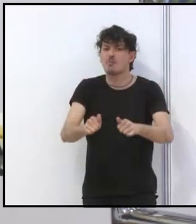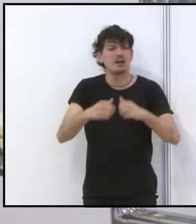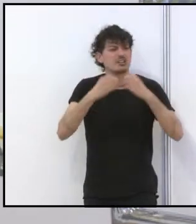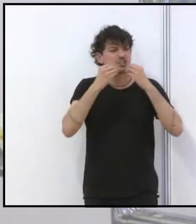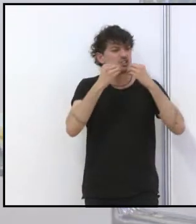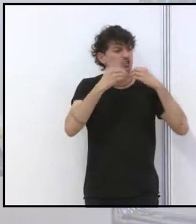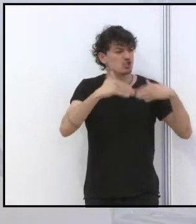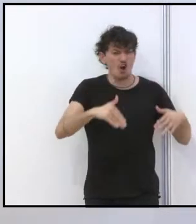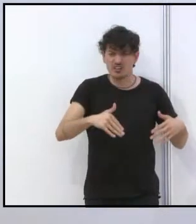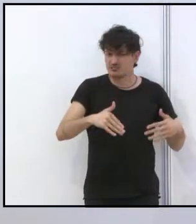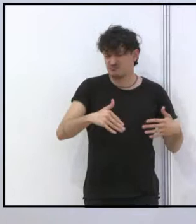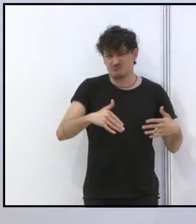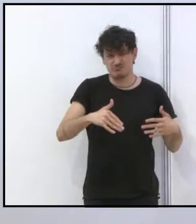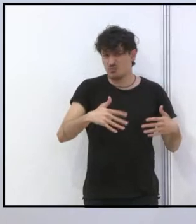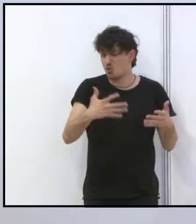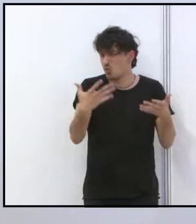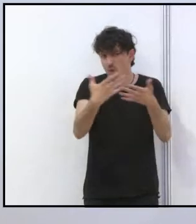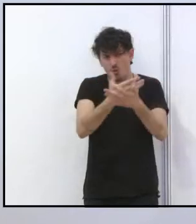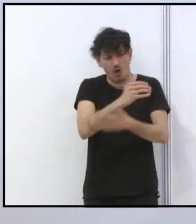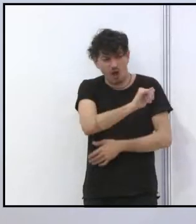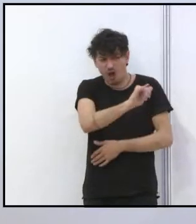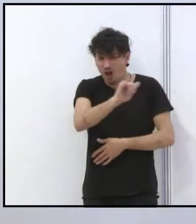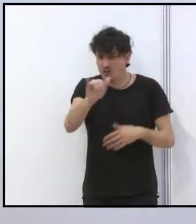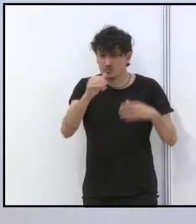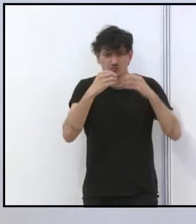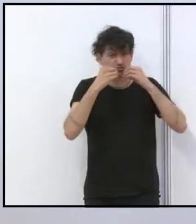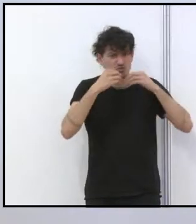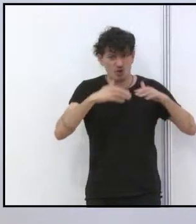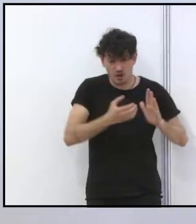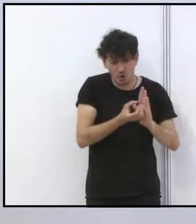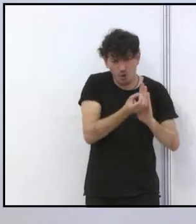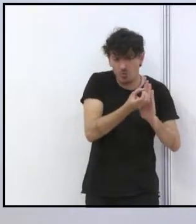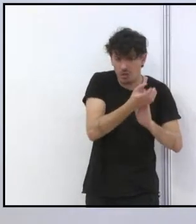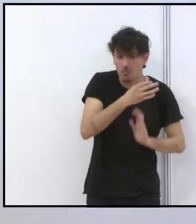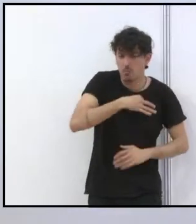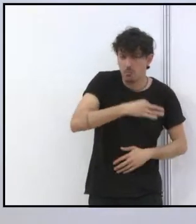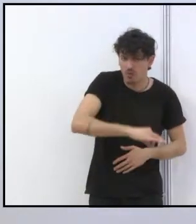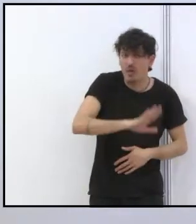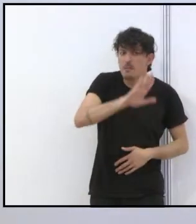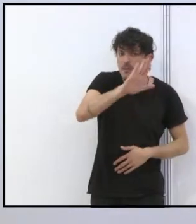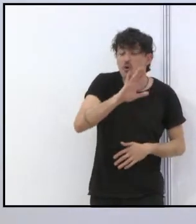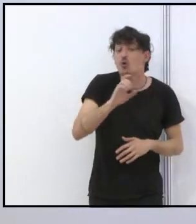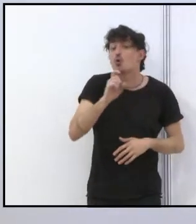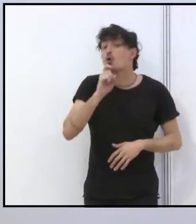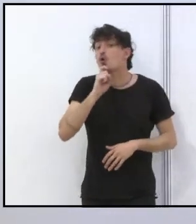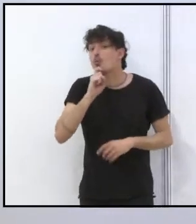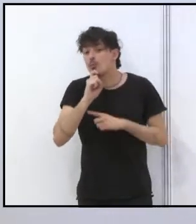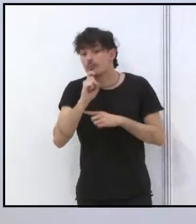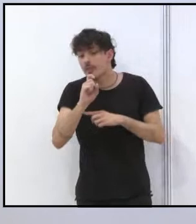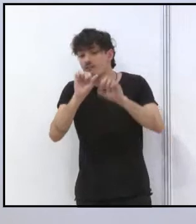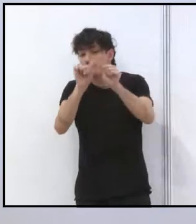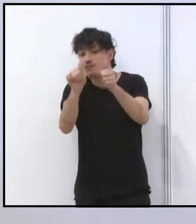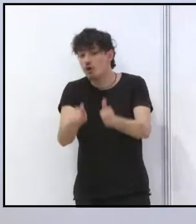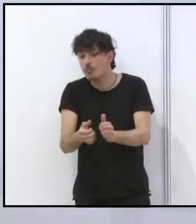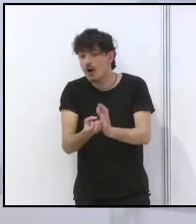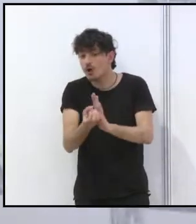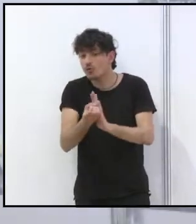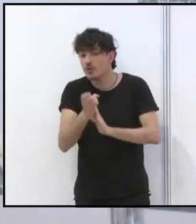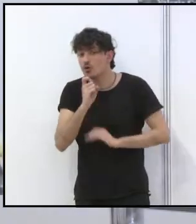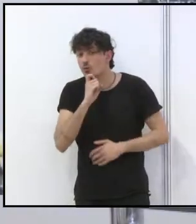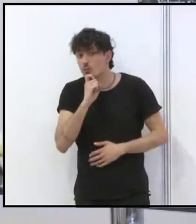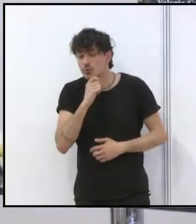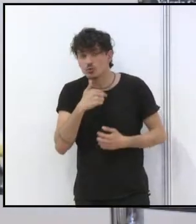todos, pero de alguna manera lo que importa es ese cómo, ¿no? Entonces, yo siento